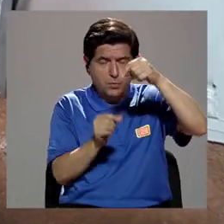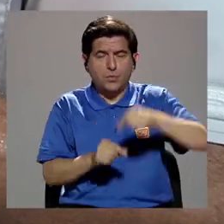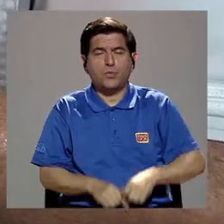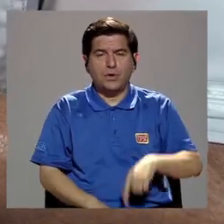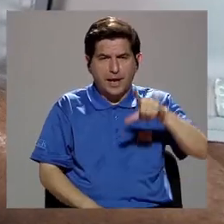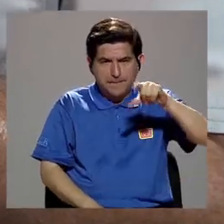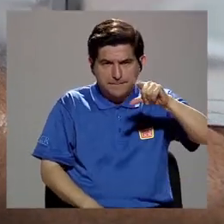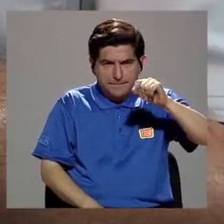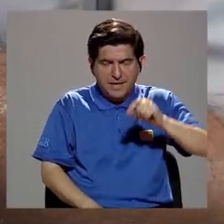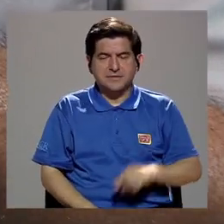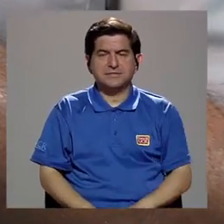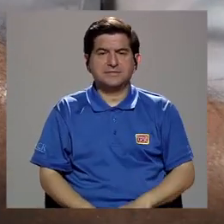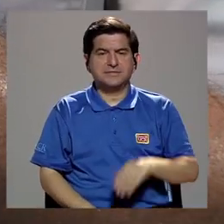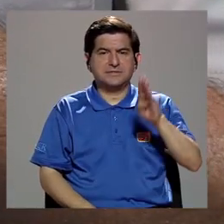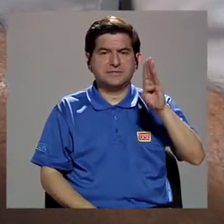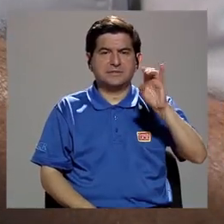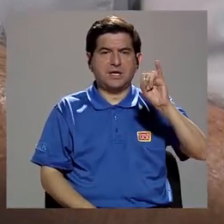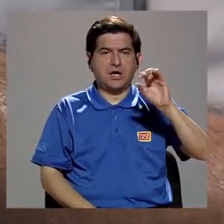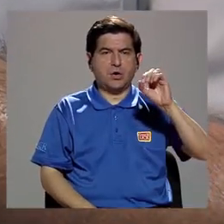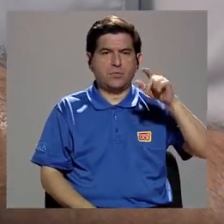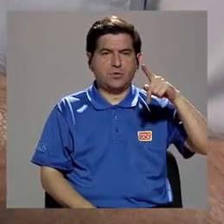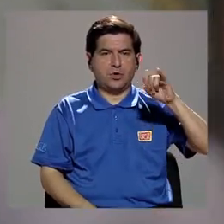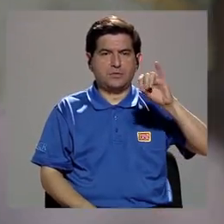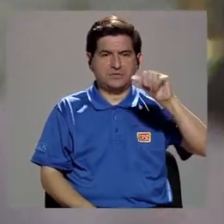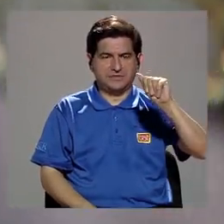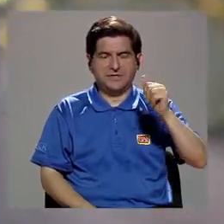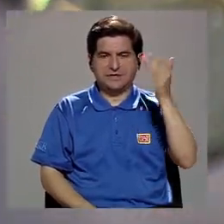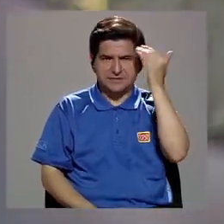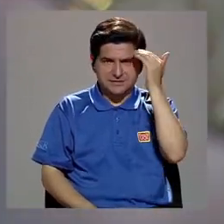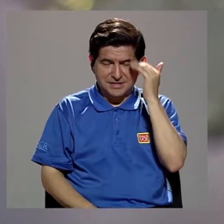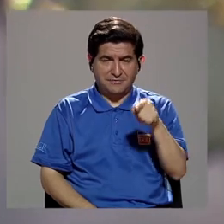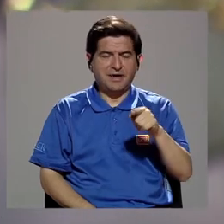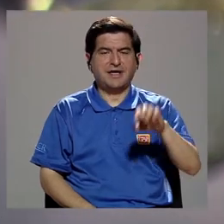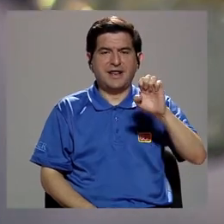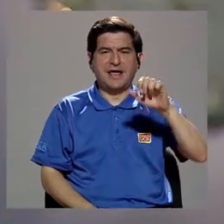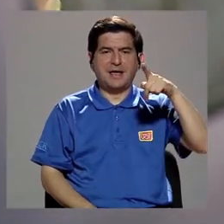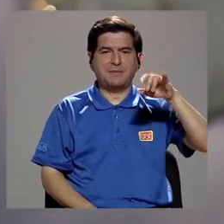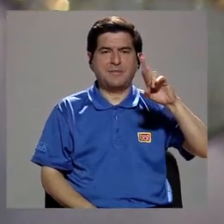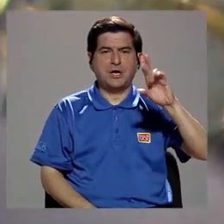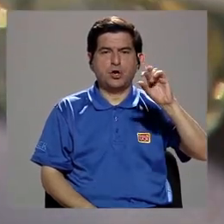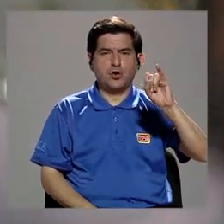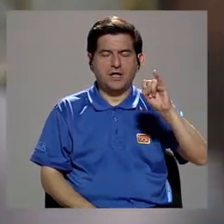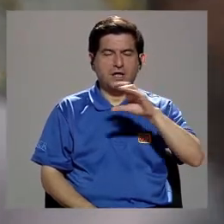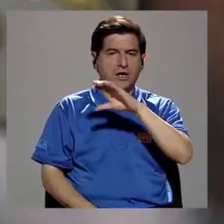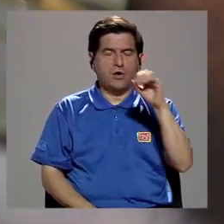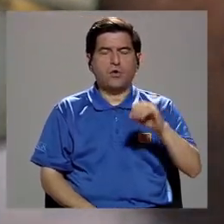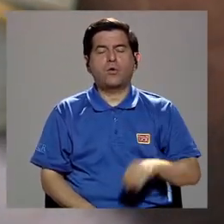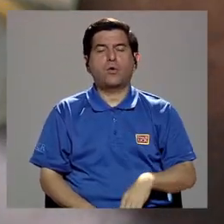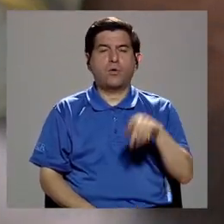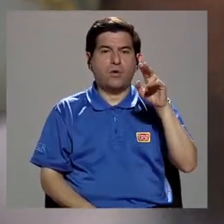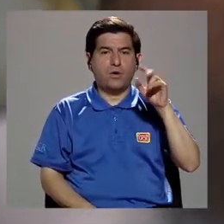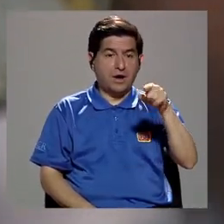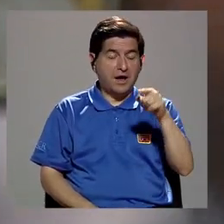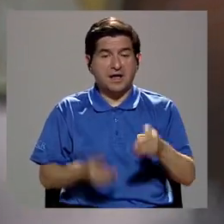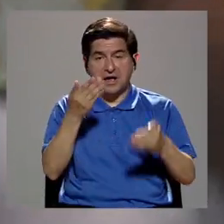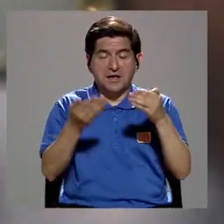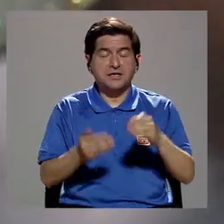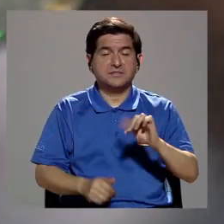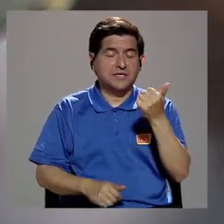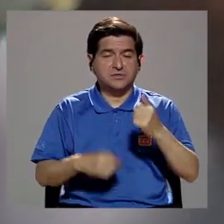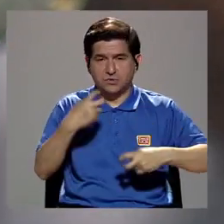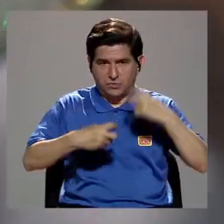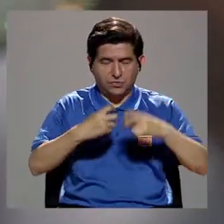con una pinza para hacer la biopsia para determinar pólipos o Helicobacter pylori. Con la pinza se recolecta